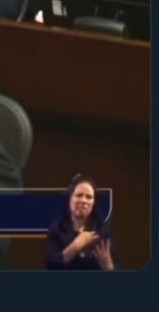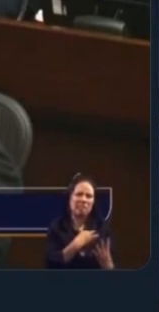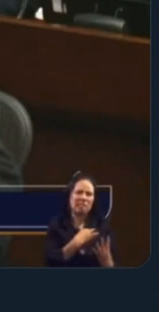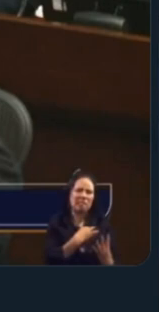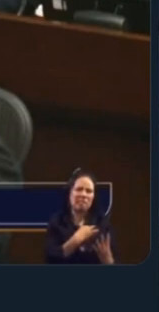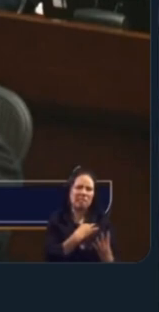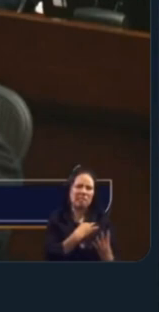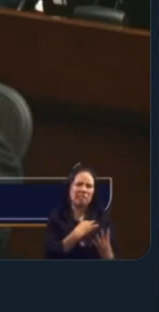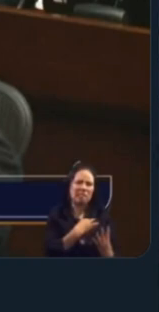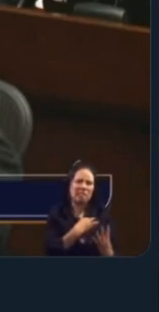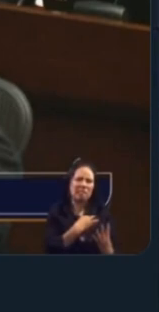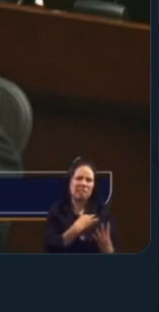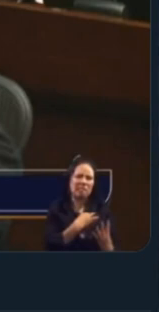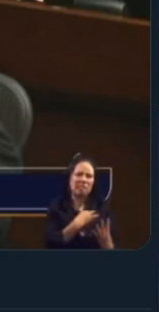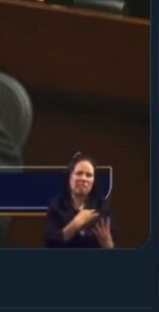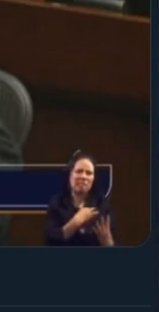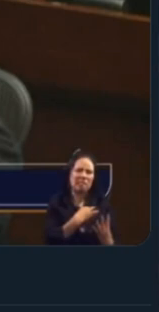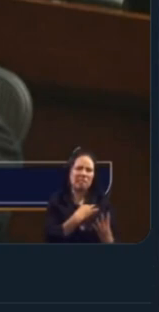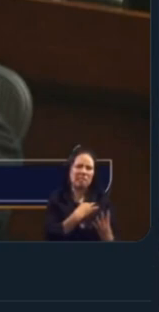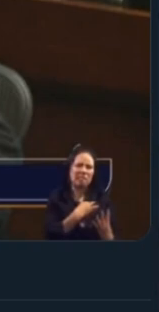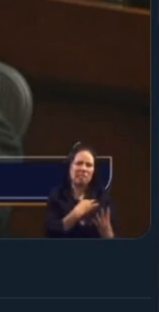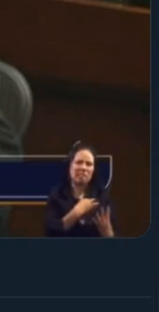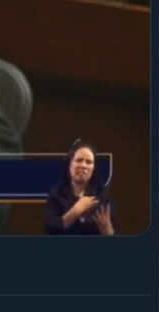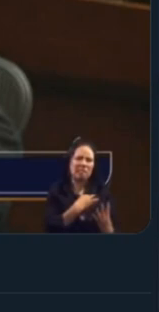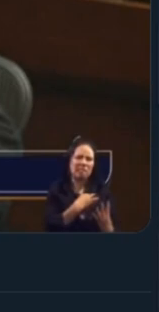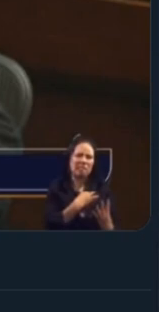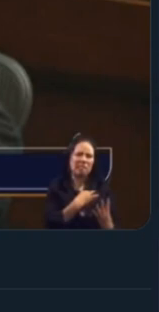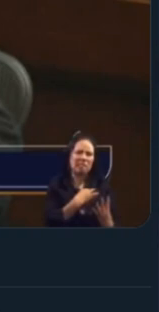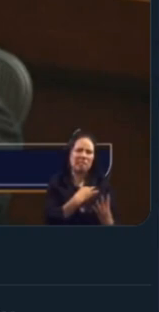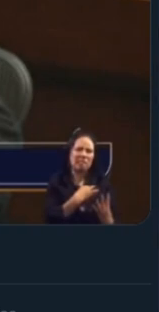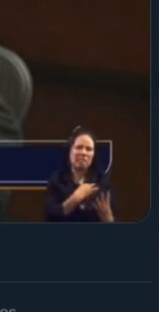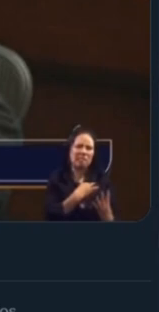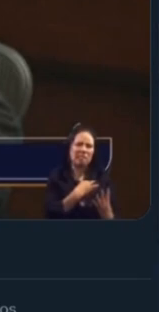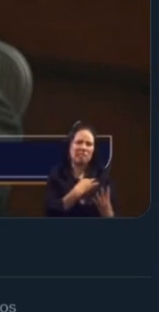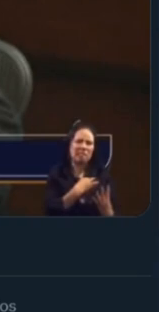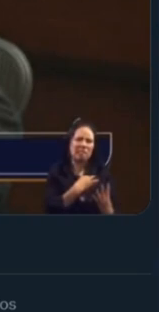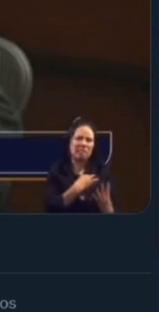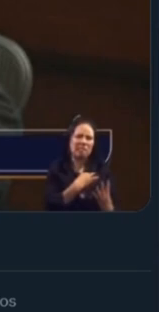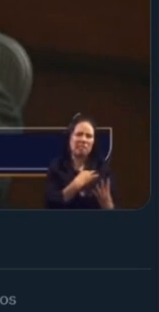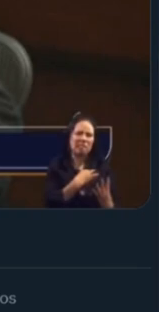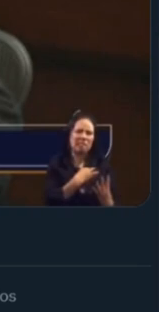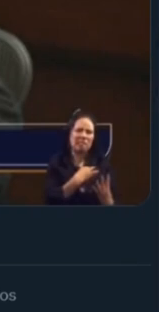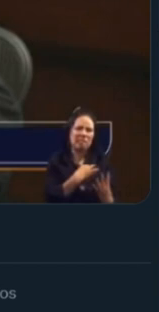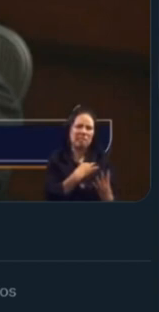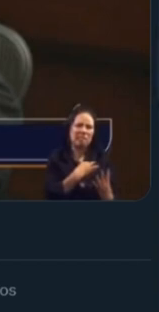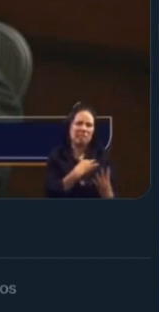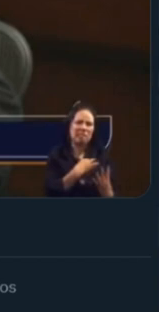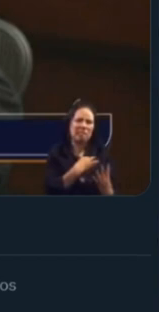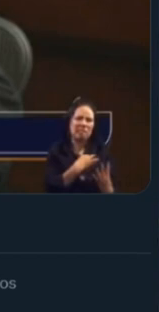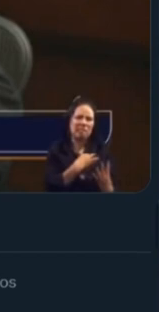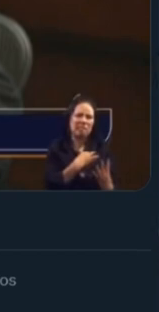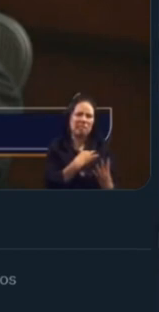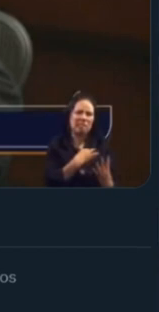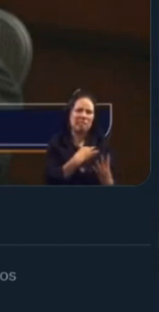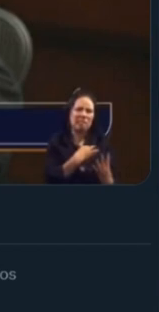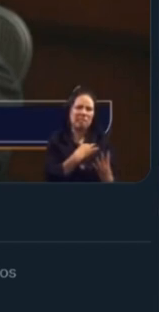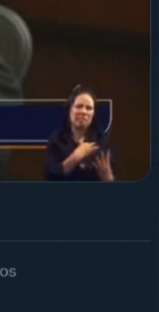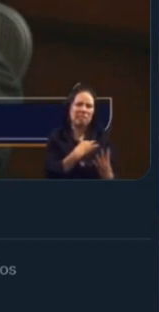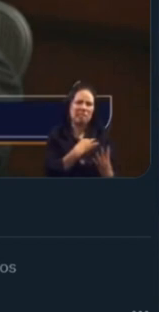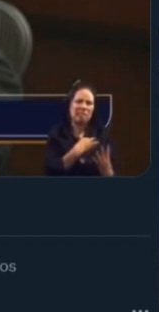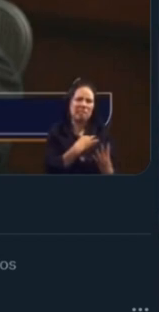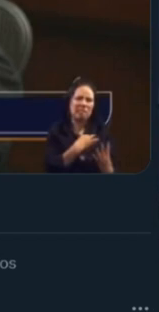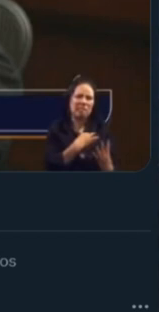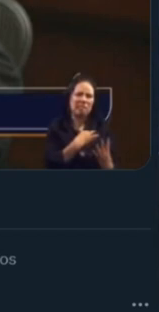esta es la oportunidad para insistir en que este gobierno representa un daño a los colombianos que es altamente peligroso